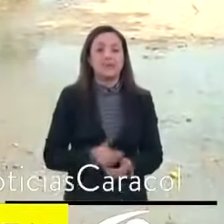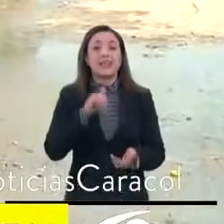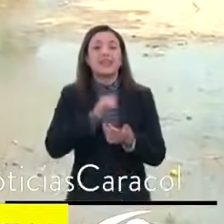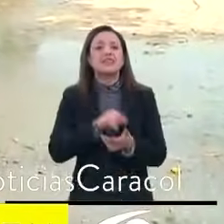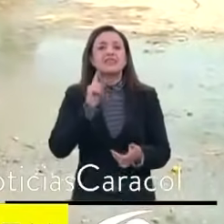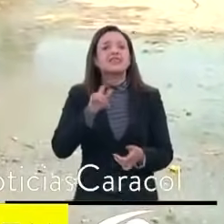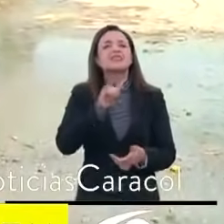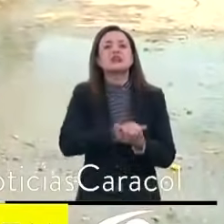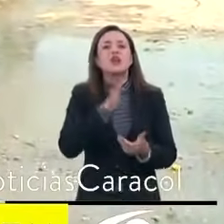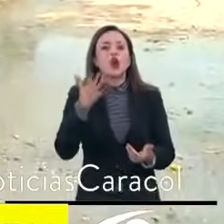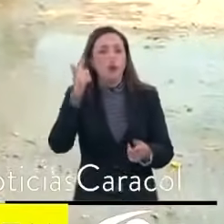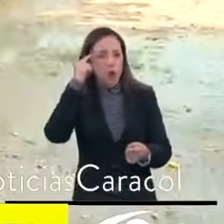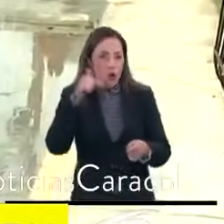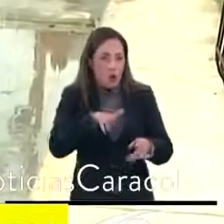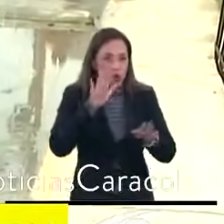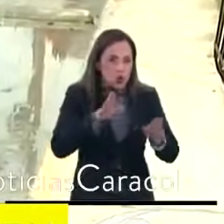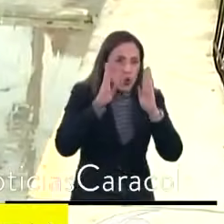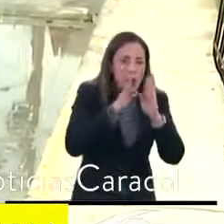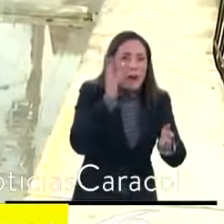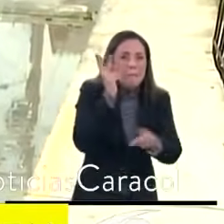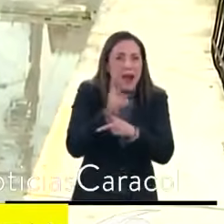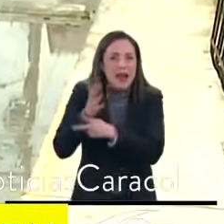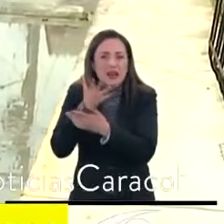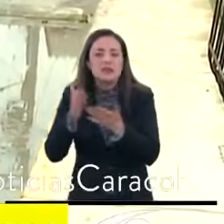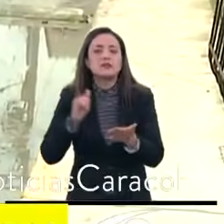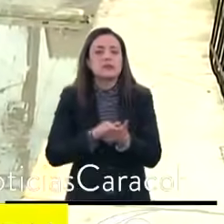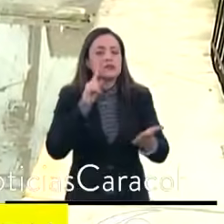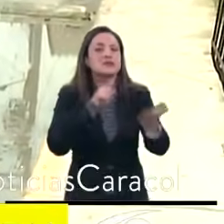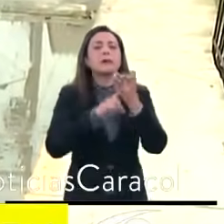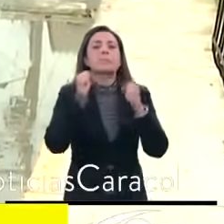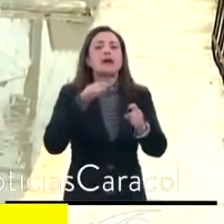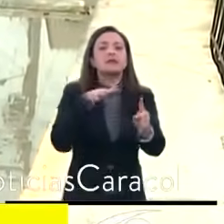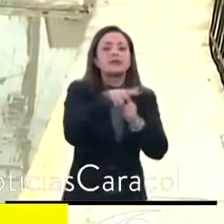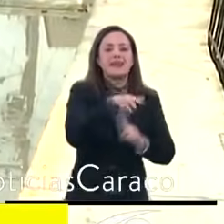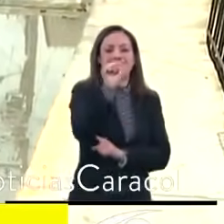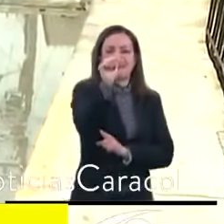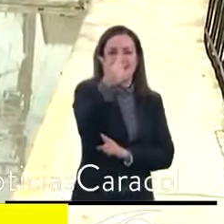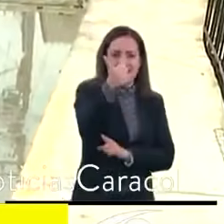Gestión de Riesgo, se reportan afectaciones en 10 barrios y 11 viviendas.